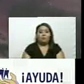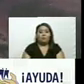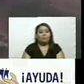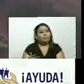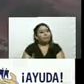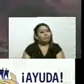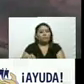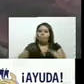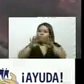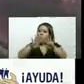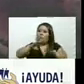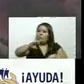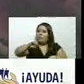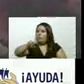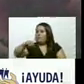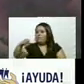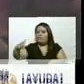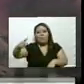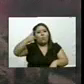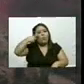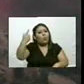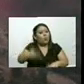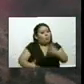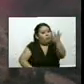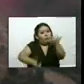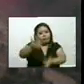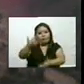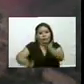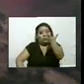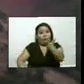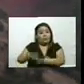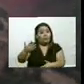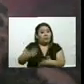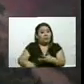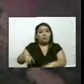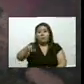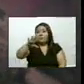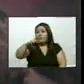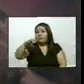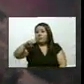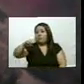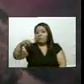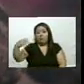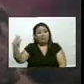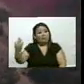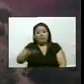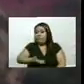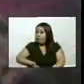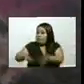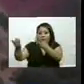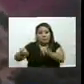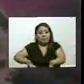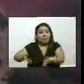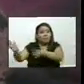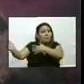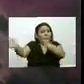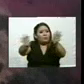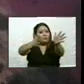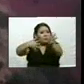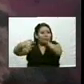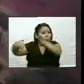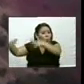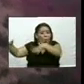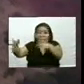Unos 90.000 inmuebles seguían en riesgo y más de 150.000 personas tenían órdenes de evacuación. Los vientos alcanzaban